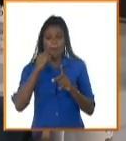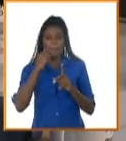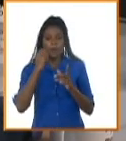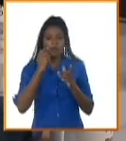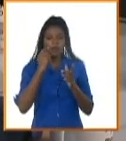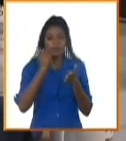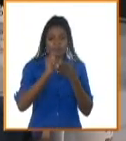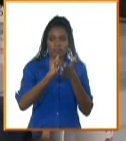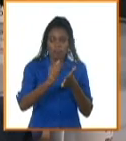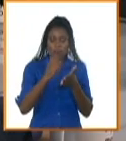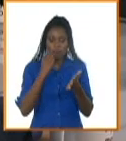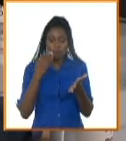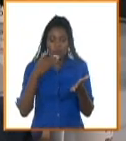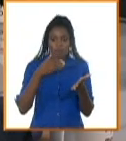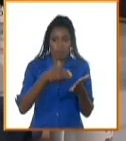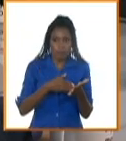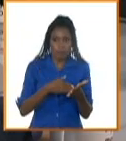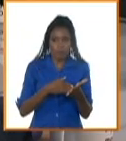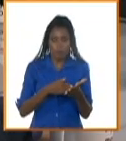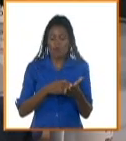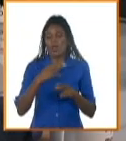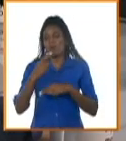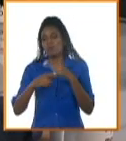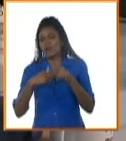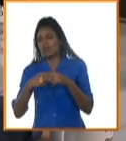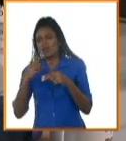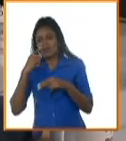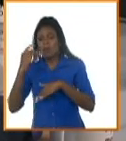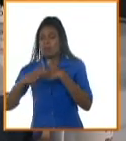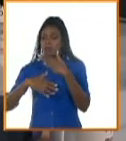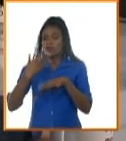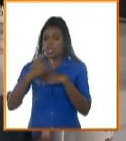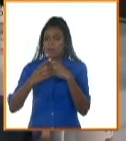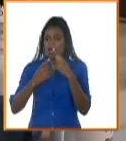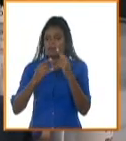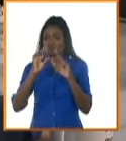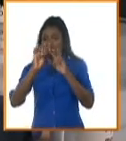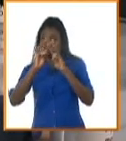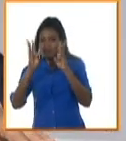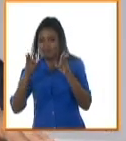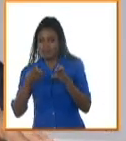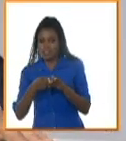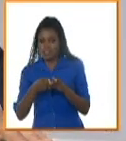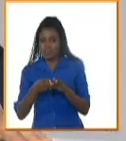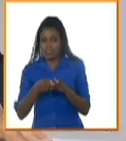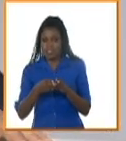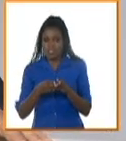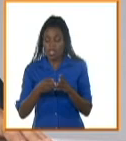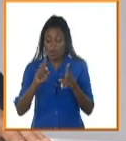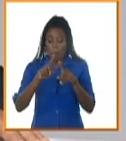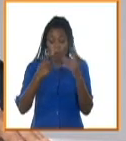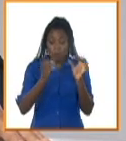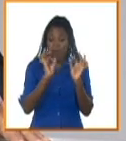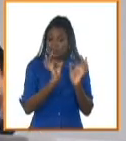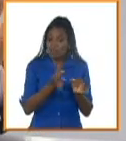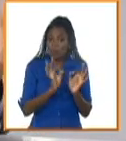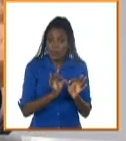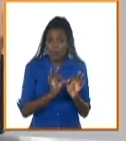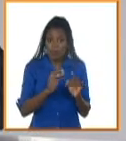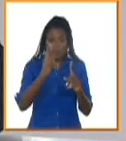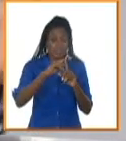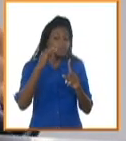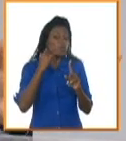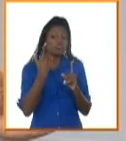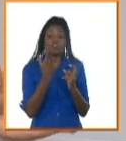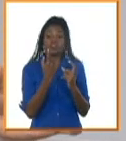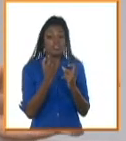tener más acceso a la a los servicios de transfer móvil precisamente porque transformó y no necesita datos móviles para poder operar por eso